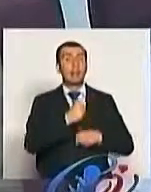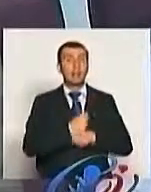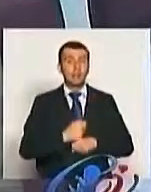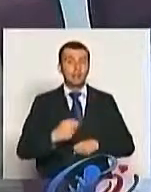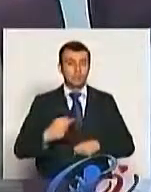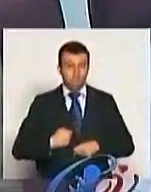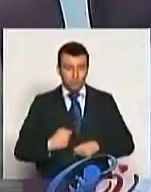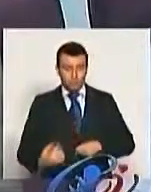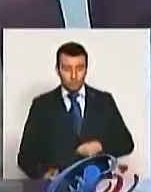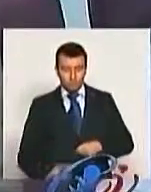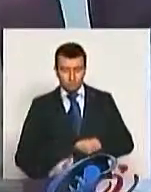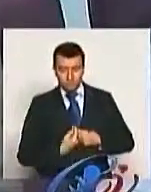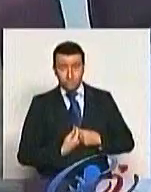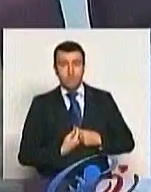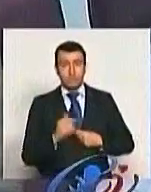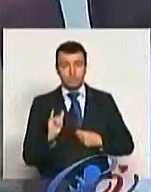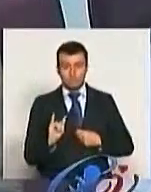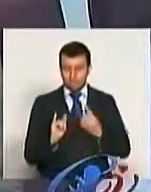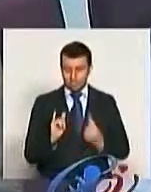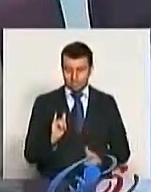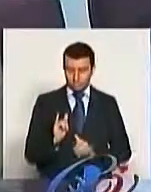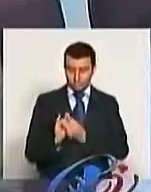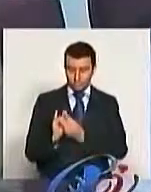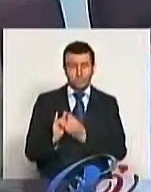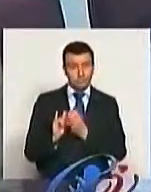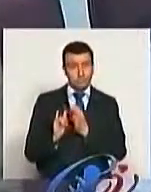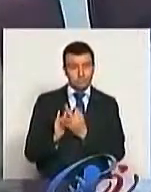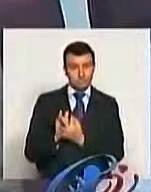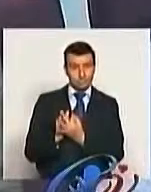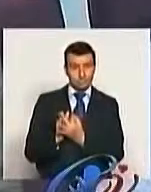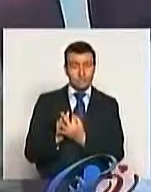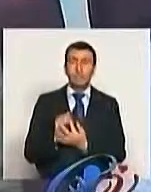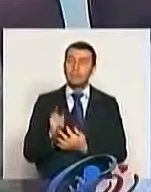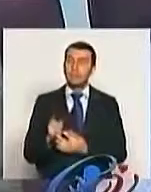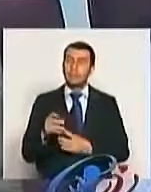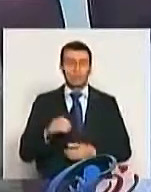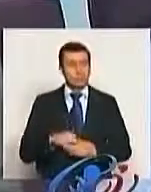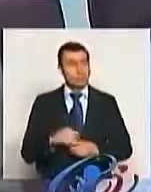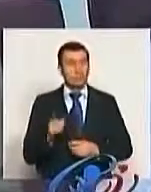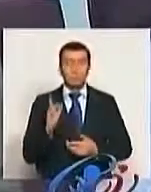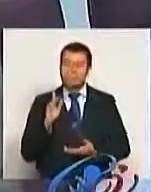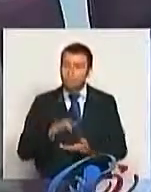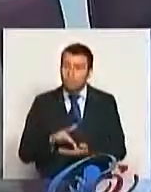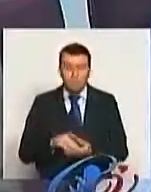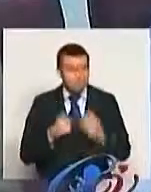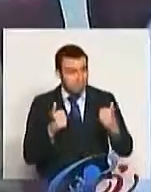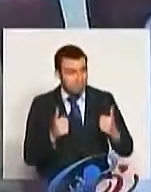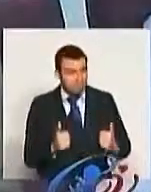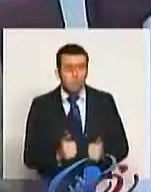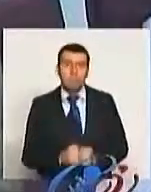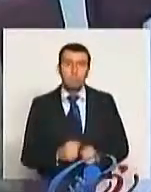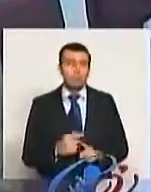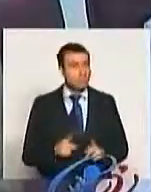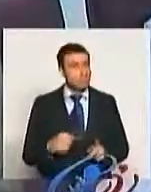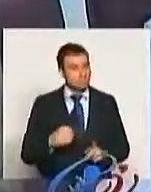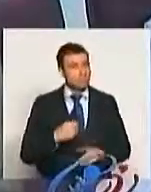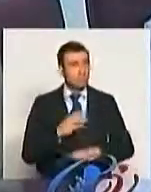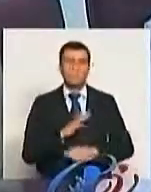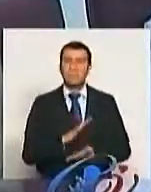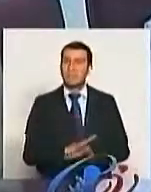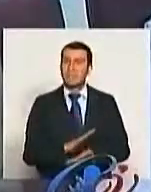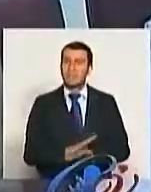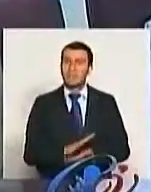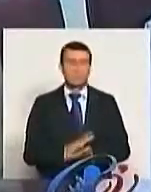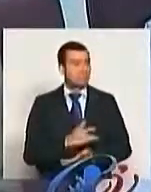dispositivo. En ese entonces me hicieron tomar una citología y me salió buena. Pero realmente yo soy una persona muy tranquila y no,